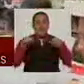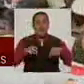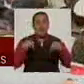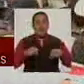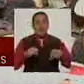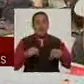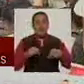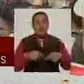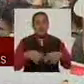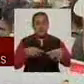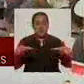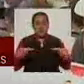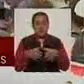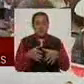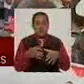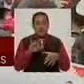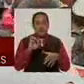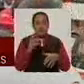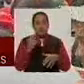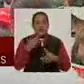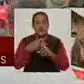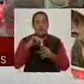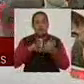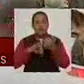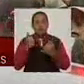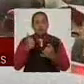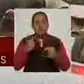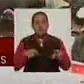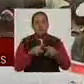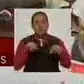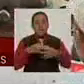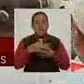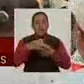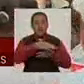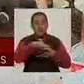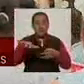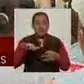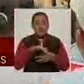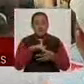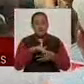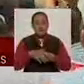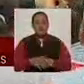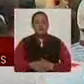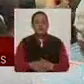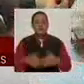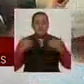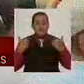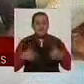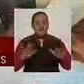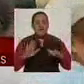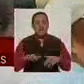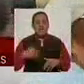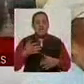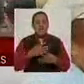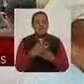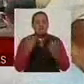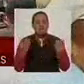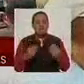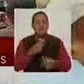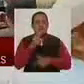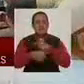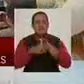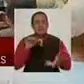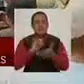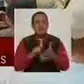Uracusa y en la provincia de Condorcanqui ya hay muchas personas que